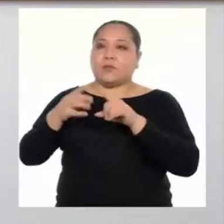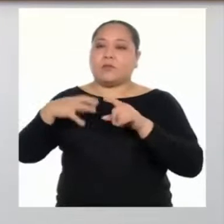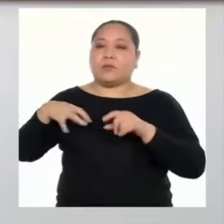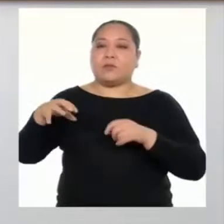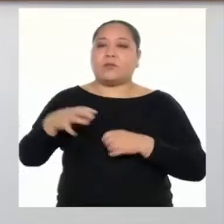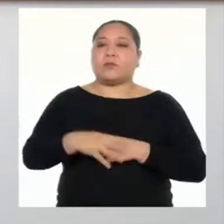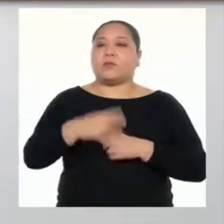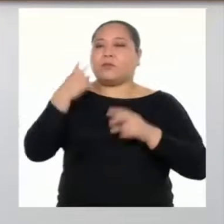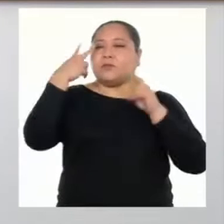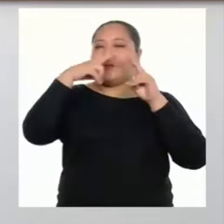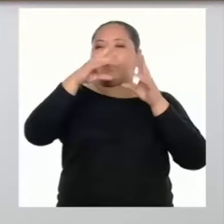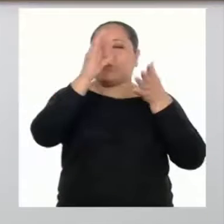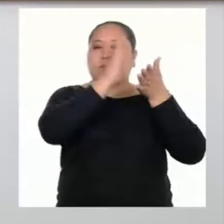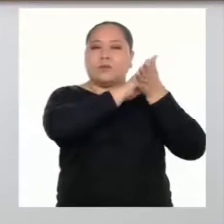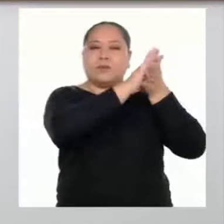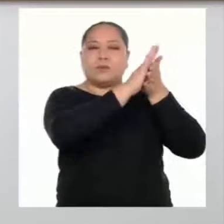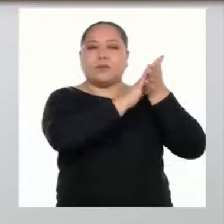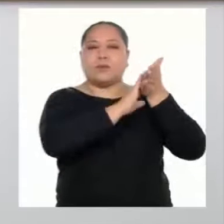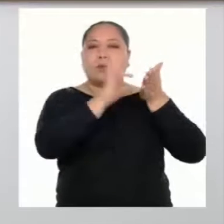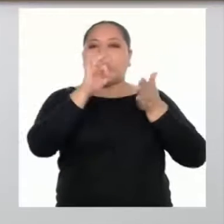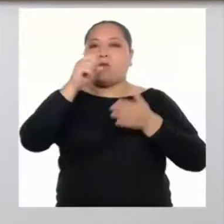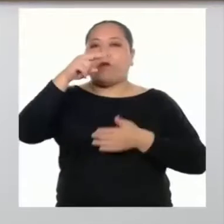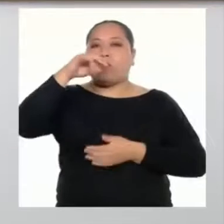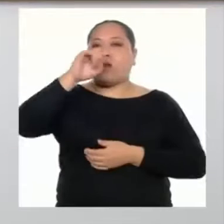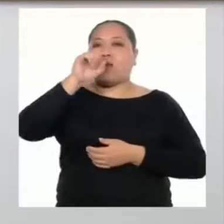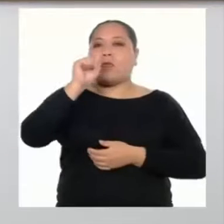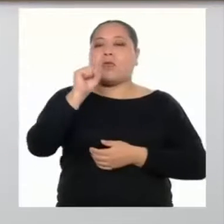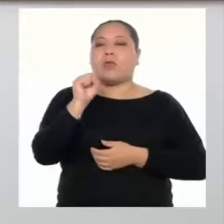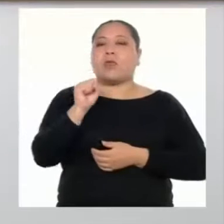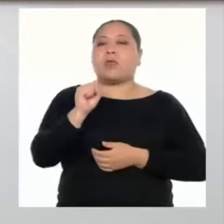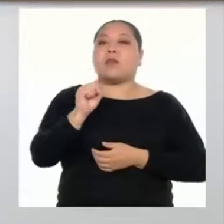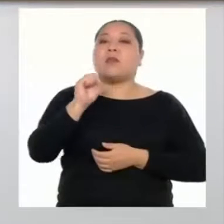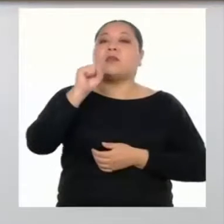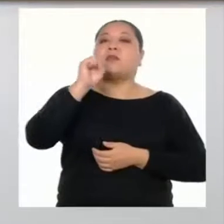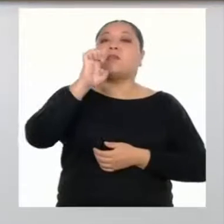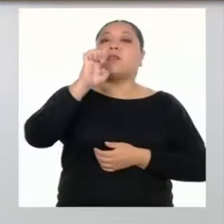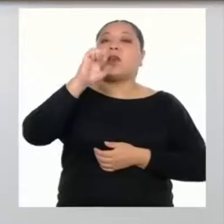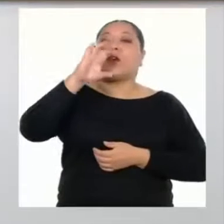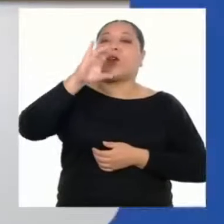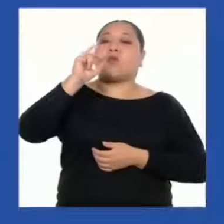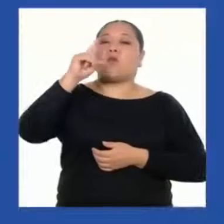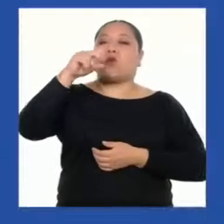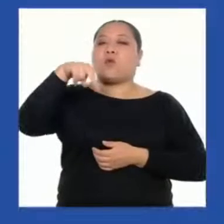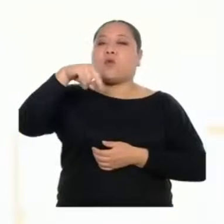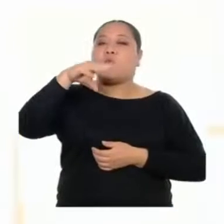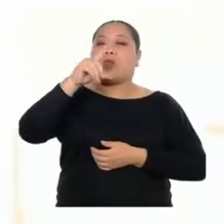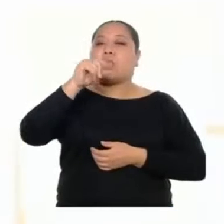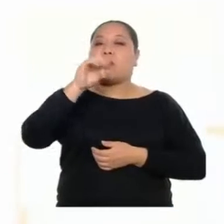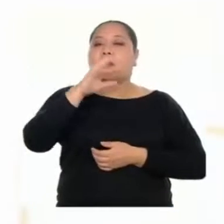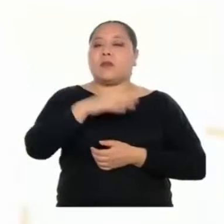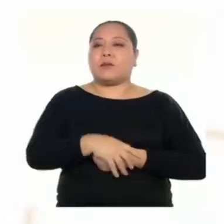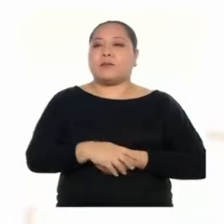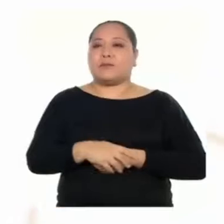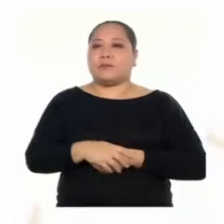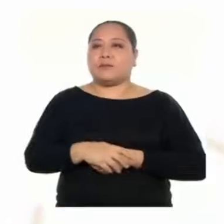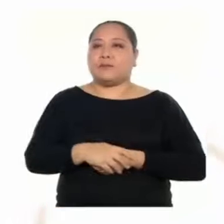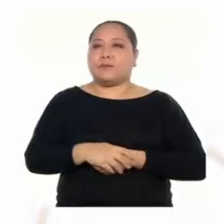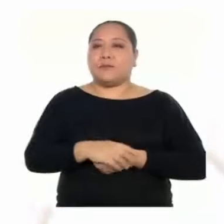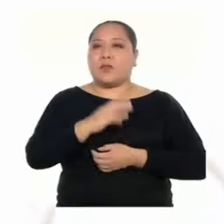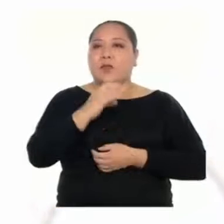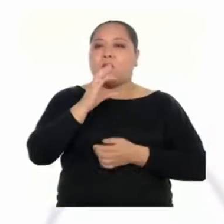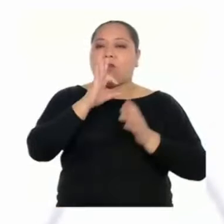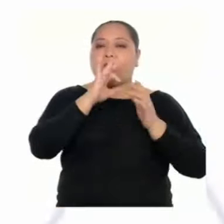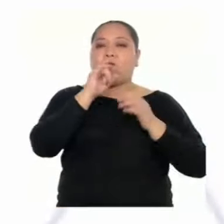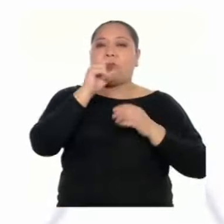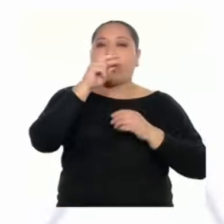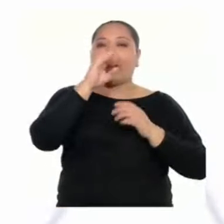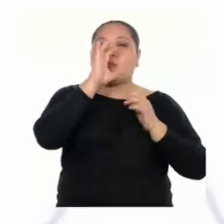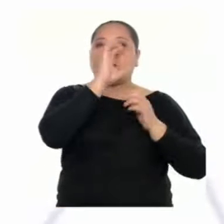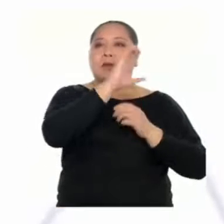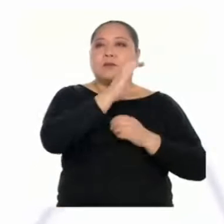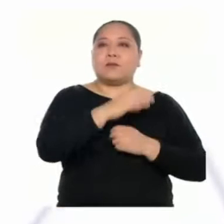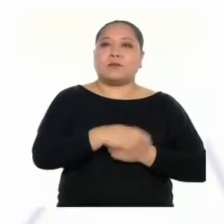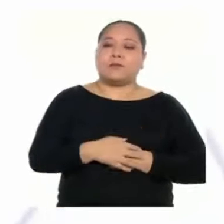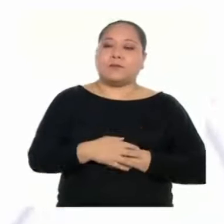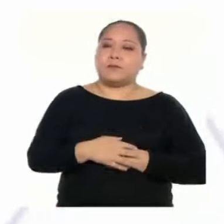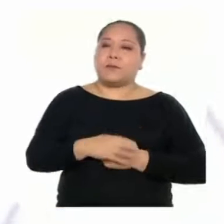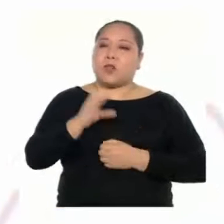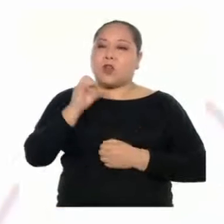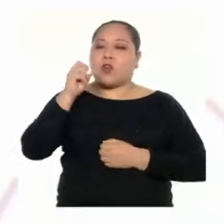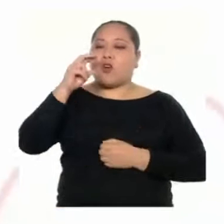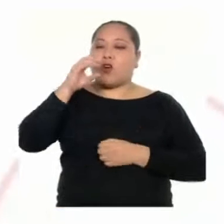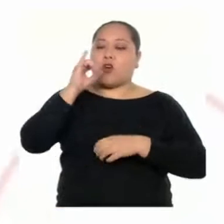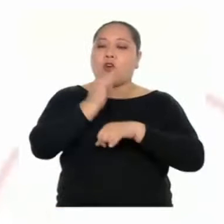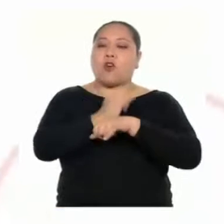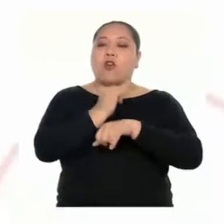diversa. Veamos una fuente secundaria sobre la población femenina. Fuente C. Conventos